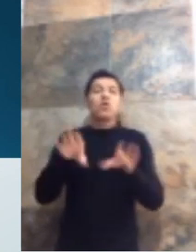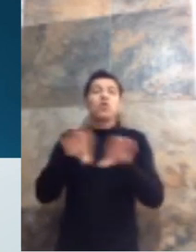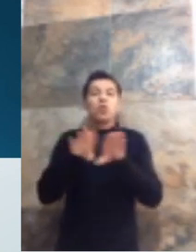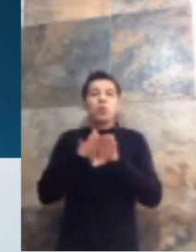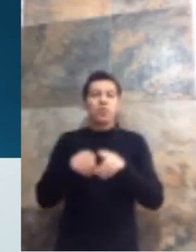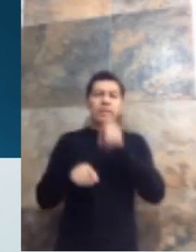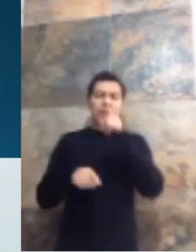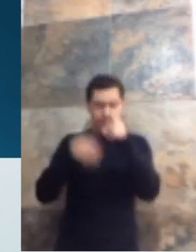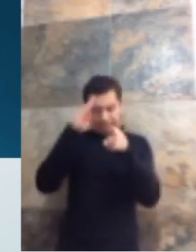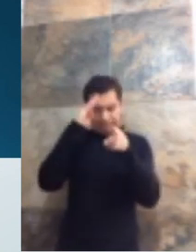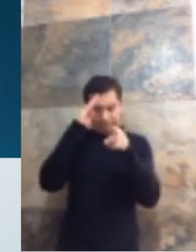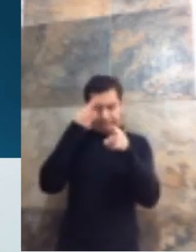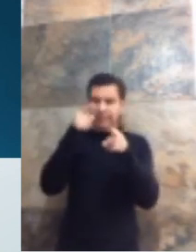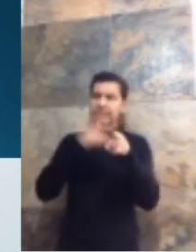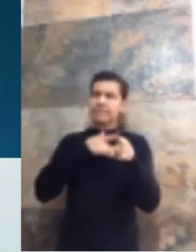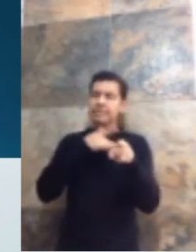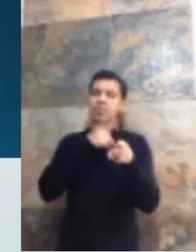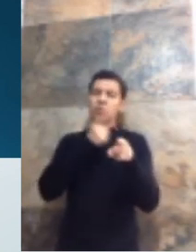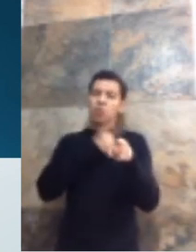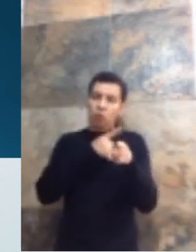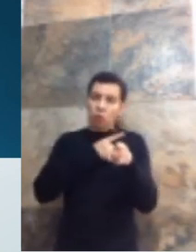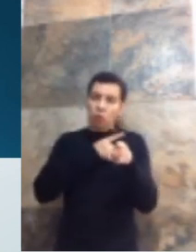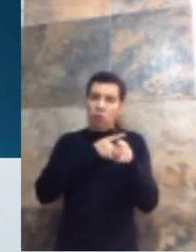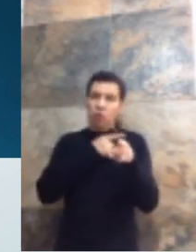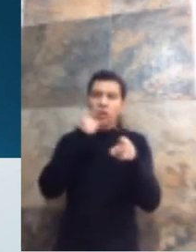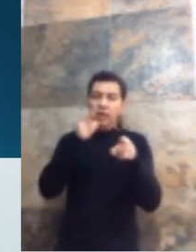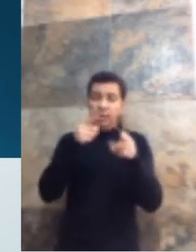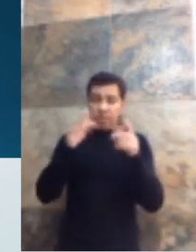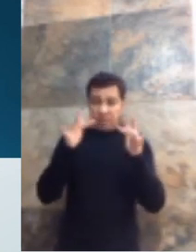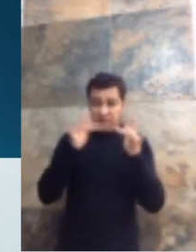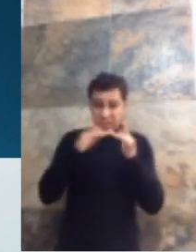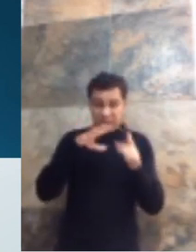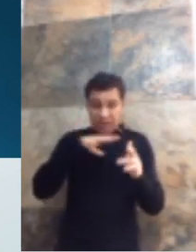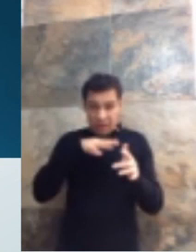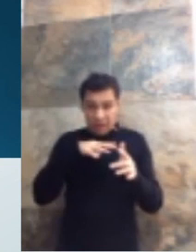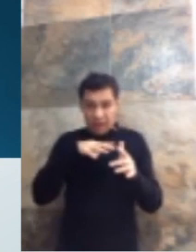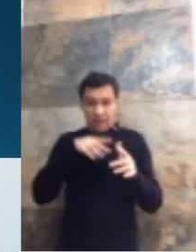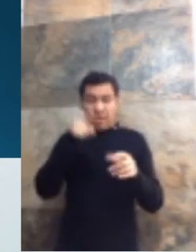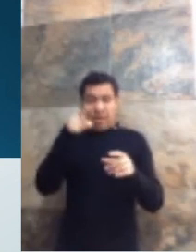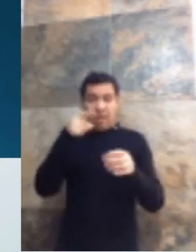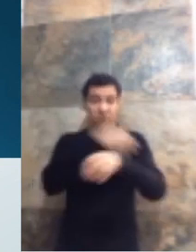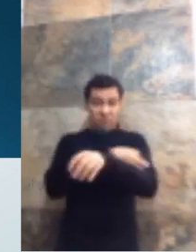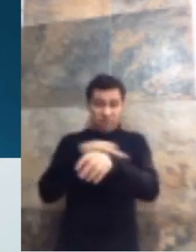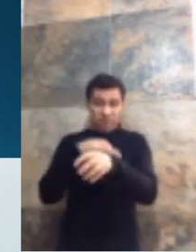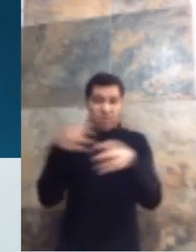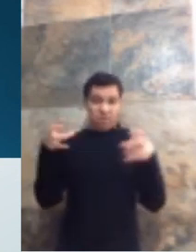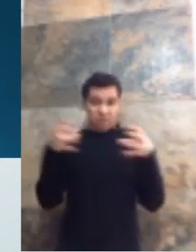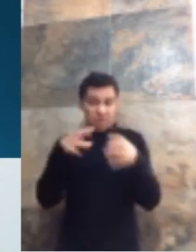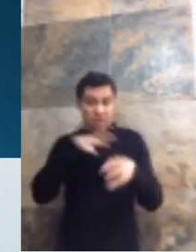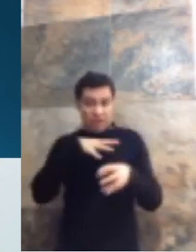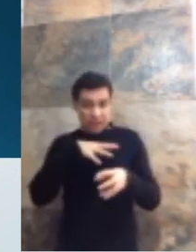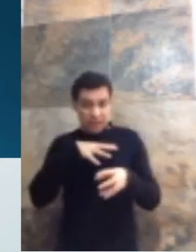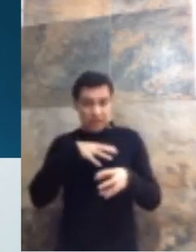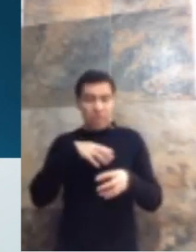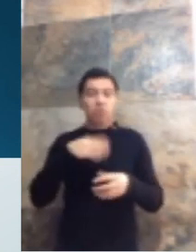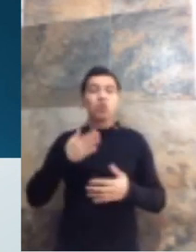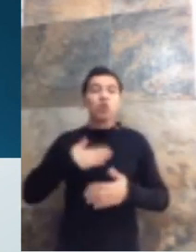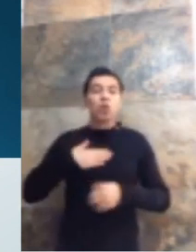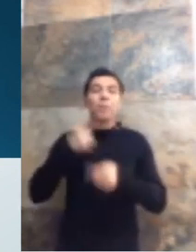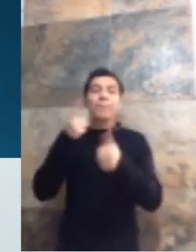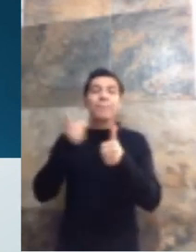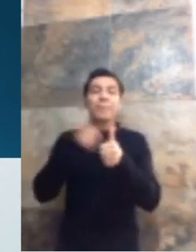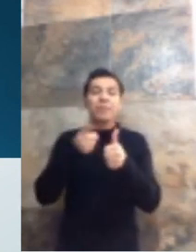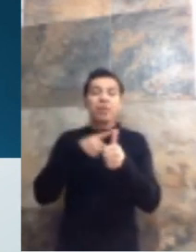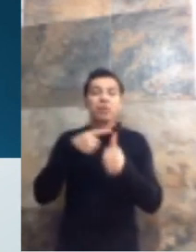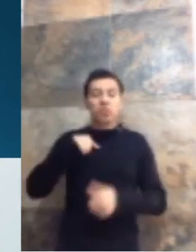se siente con buena ayuda, tiene acceso a otras personas, etcétera. Y entonces esto requiere también un entrenamiento